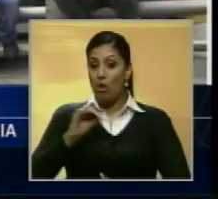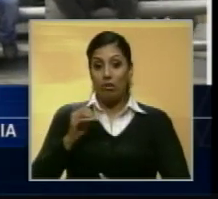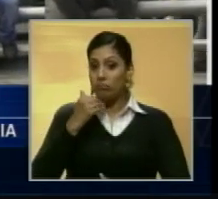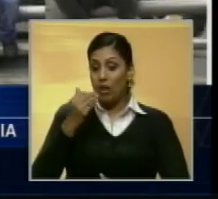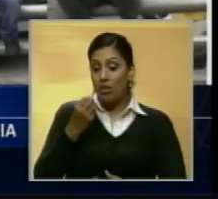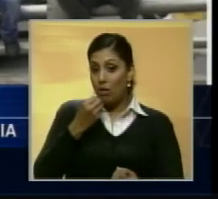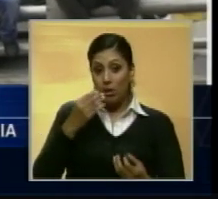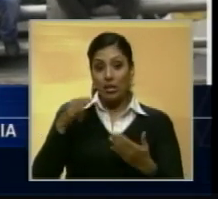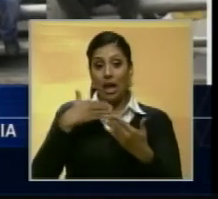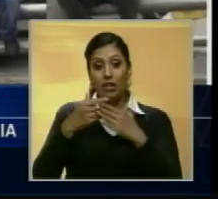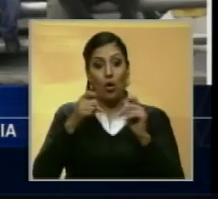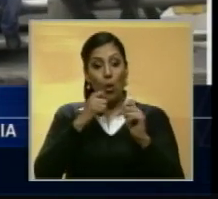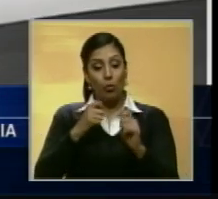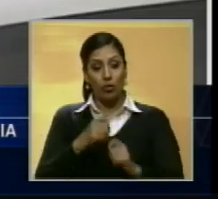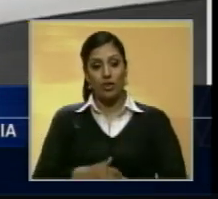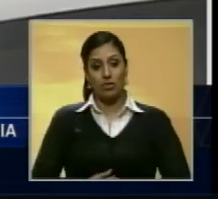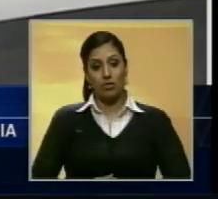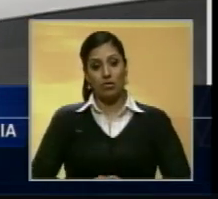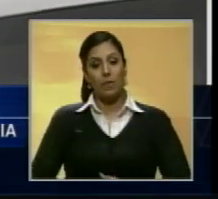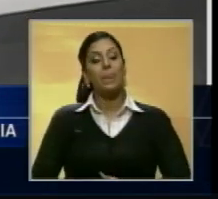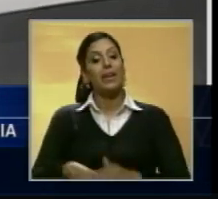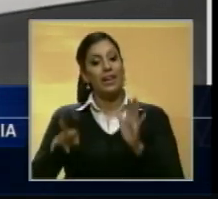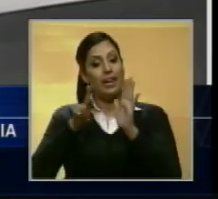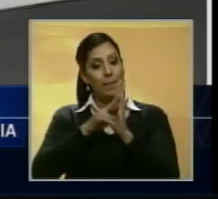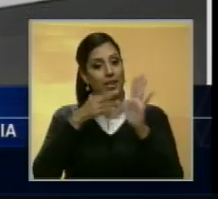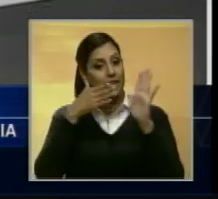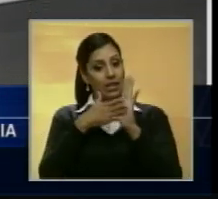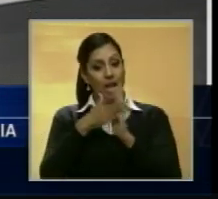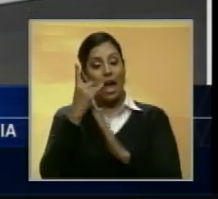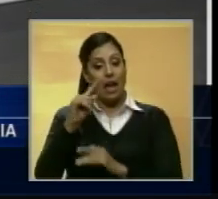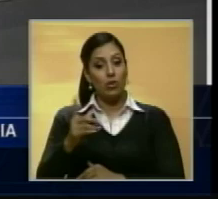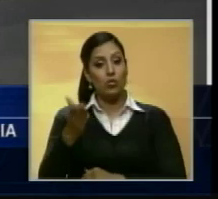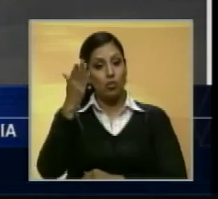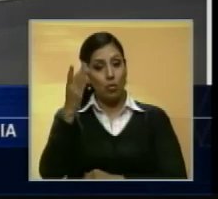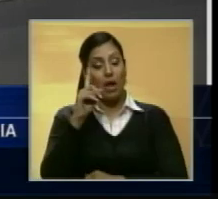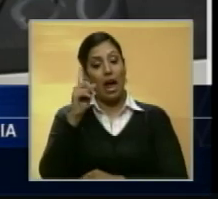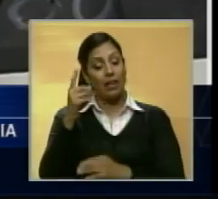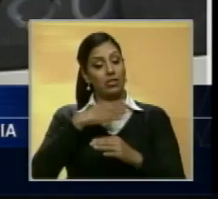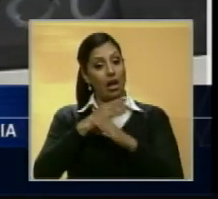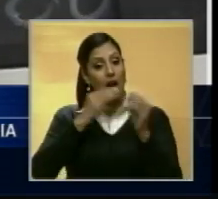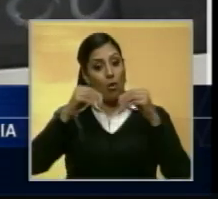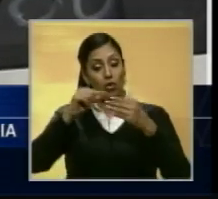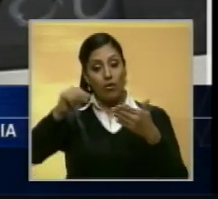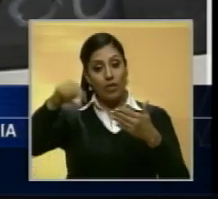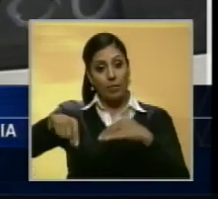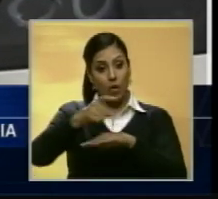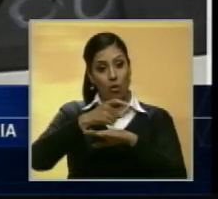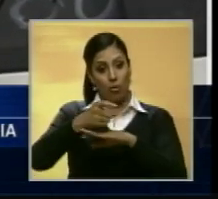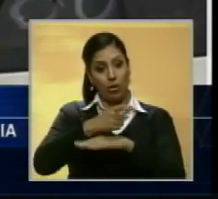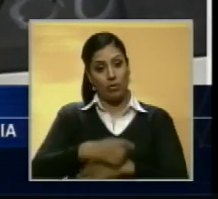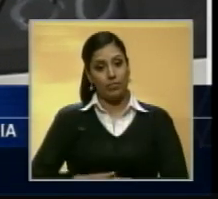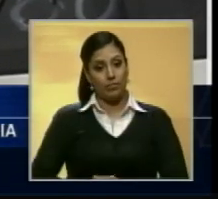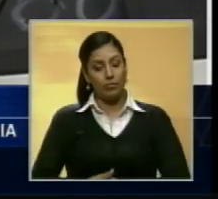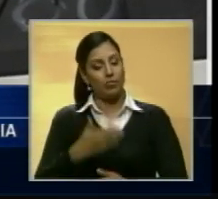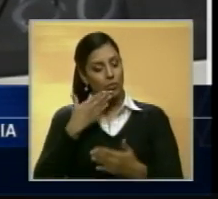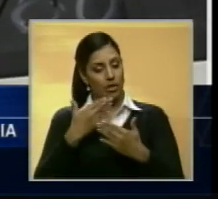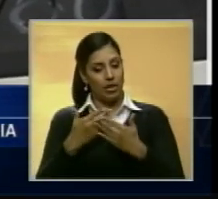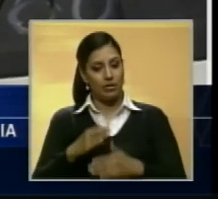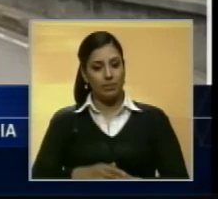dé declaraciones a los medios de comunicación, reiterando pues que ya hay un aumento, ya hay un acuerdo firmado con el gobierno. Muchas